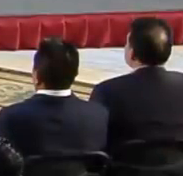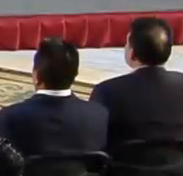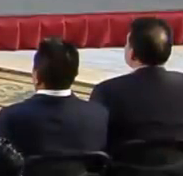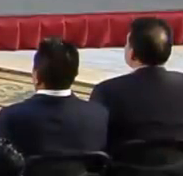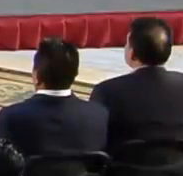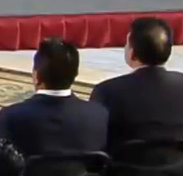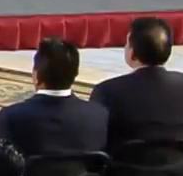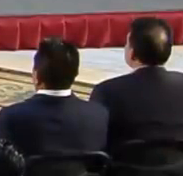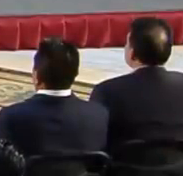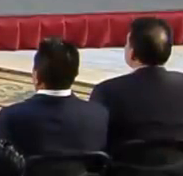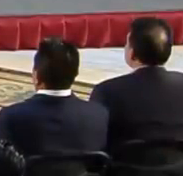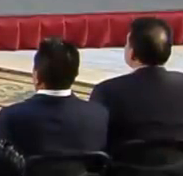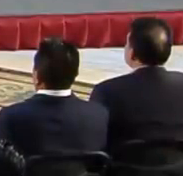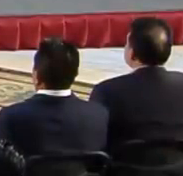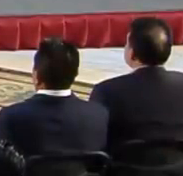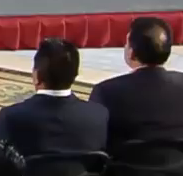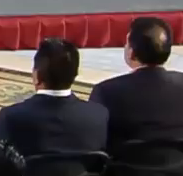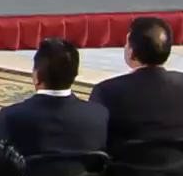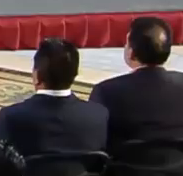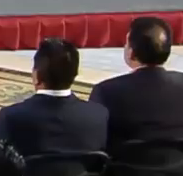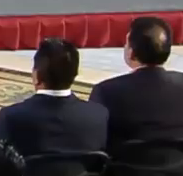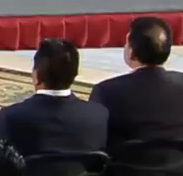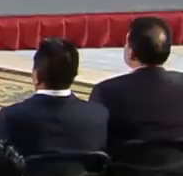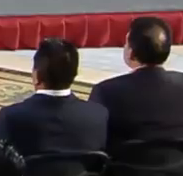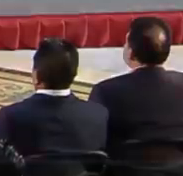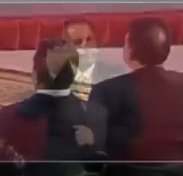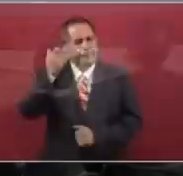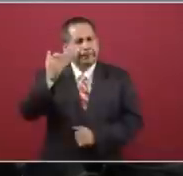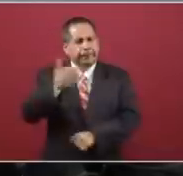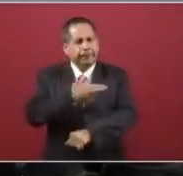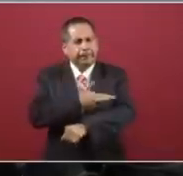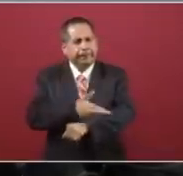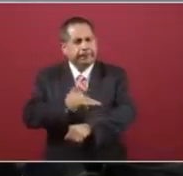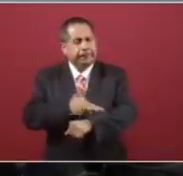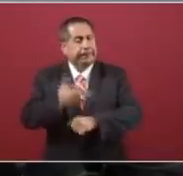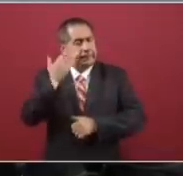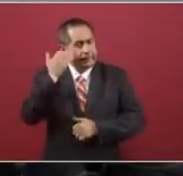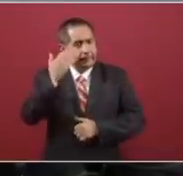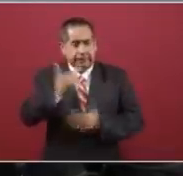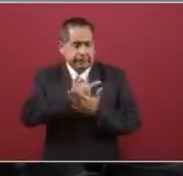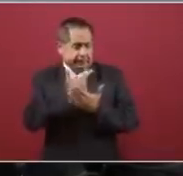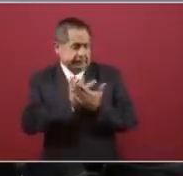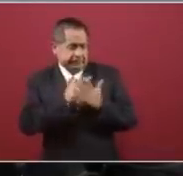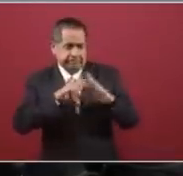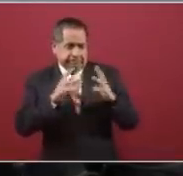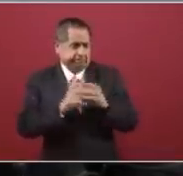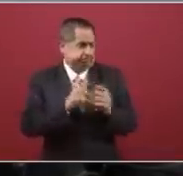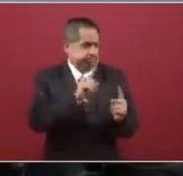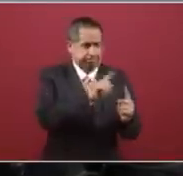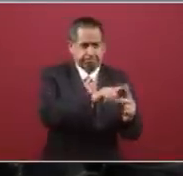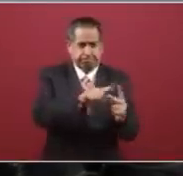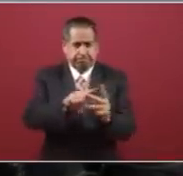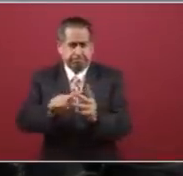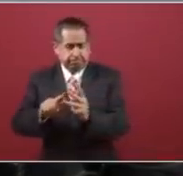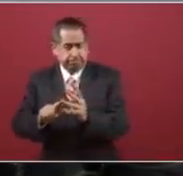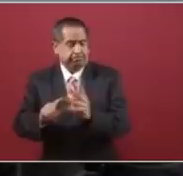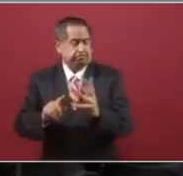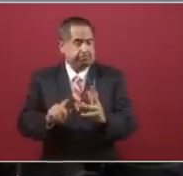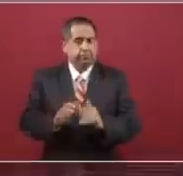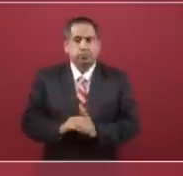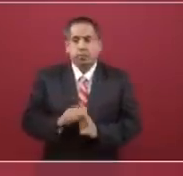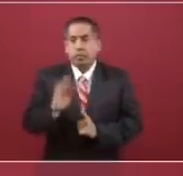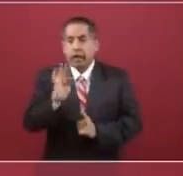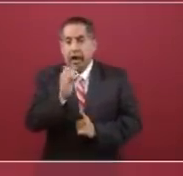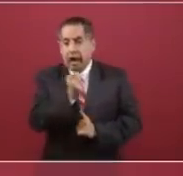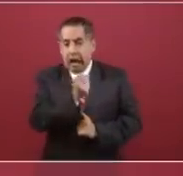Lleva tiempo hacer el censo general, porque inclusive los que ya